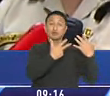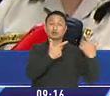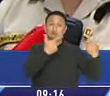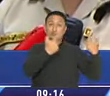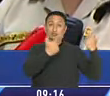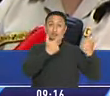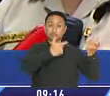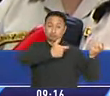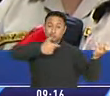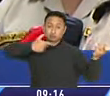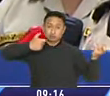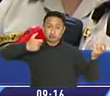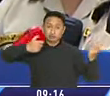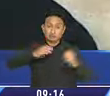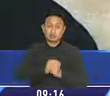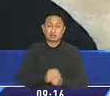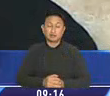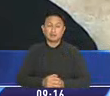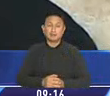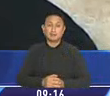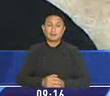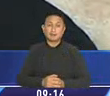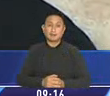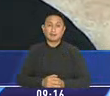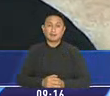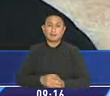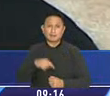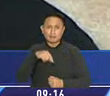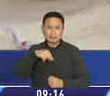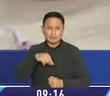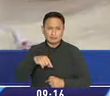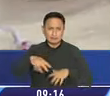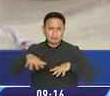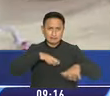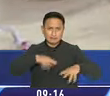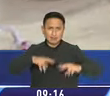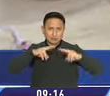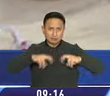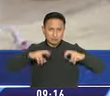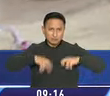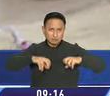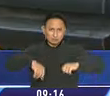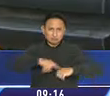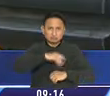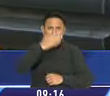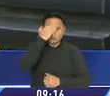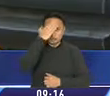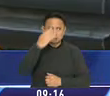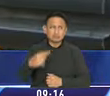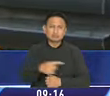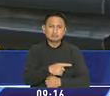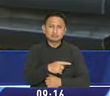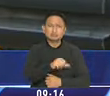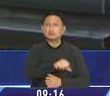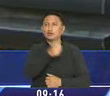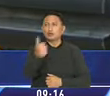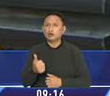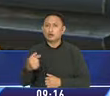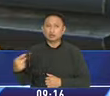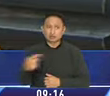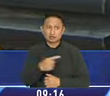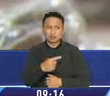fuego se encuentran dos escopetas que se estaban profundizando las acciones para poder determinar En qué otros actos delictivos